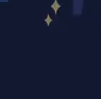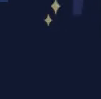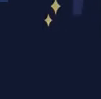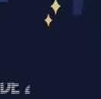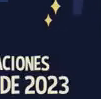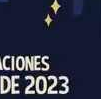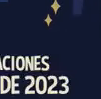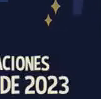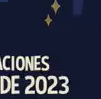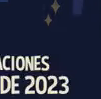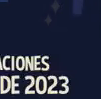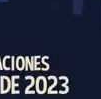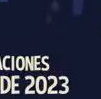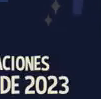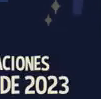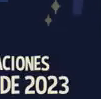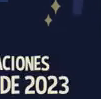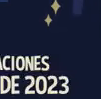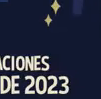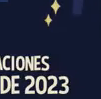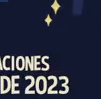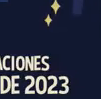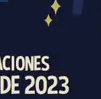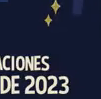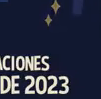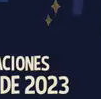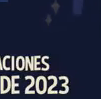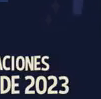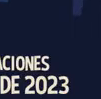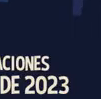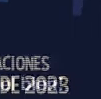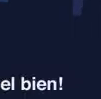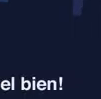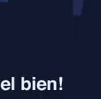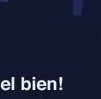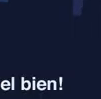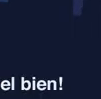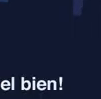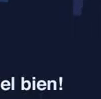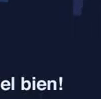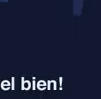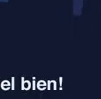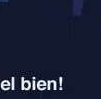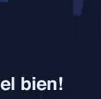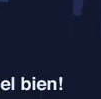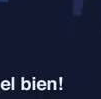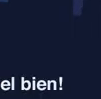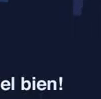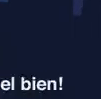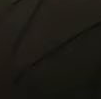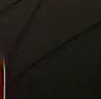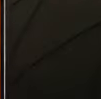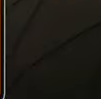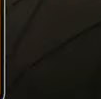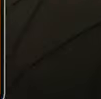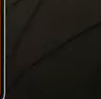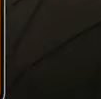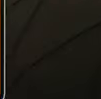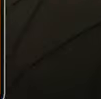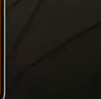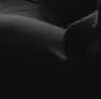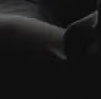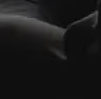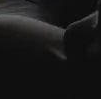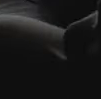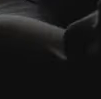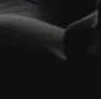Gordo. Son 8 sorteos en total. Inicio de activaciones 2 de octubre. Jugar responsablemente. Juga para hacer el bien. Con nuestra